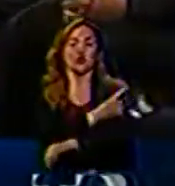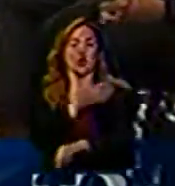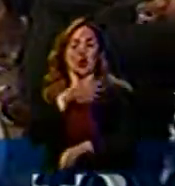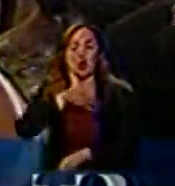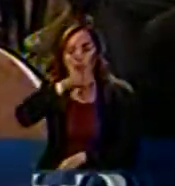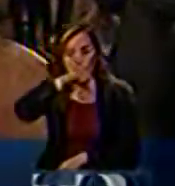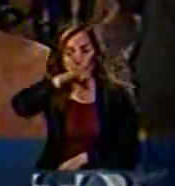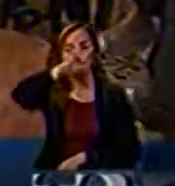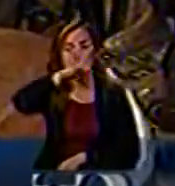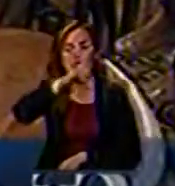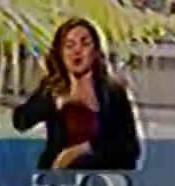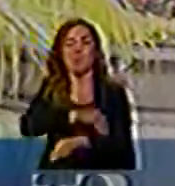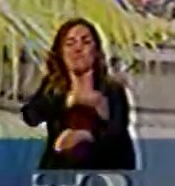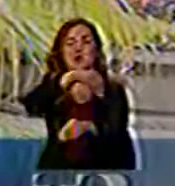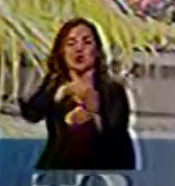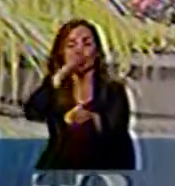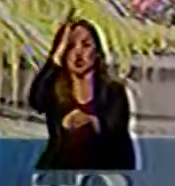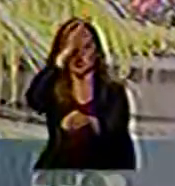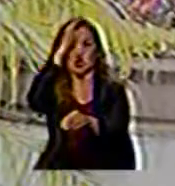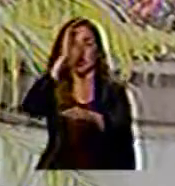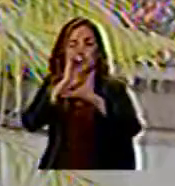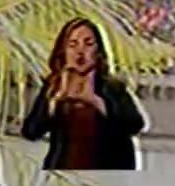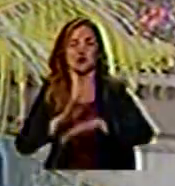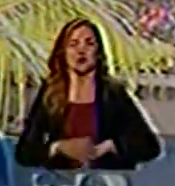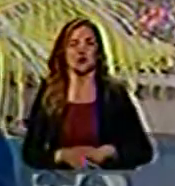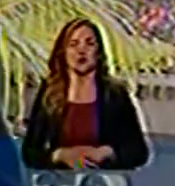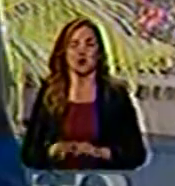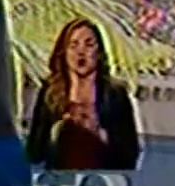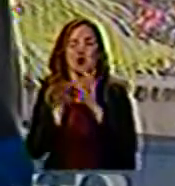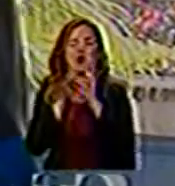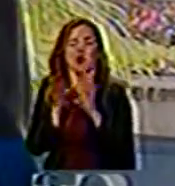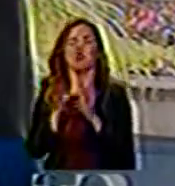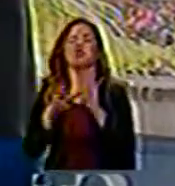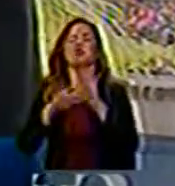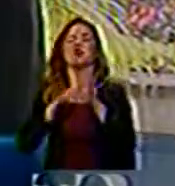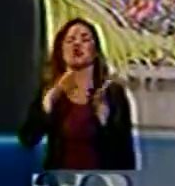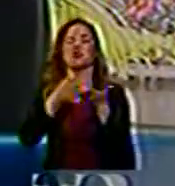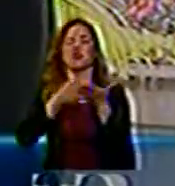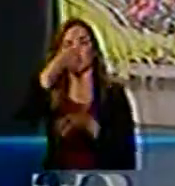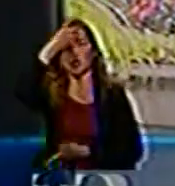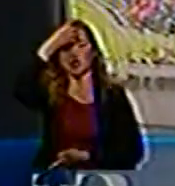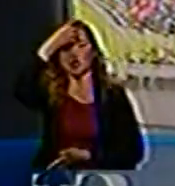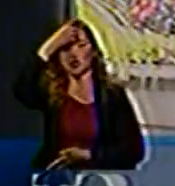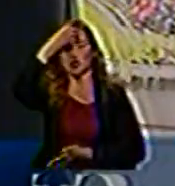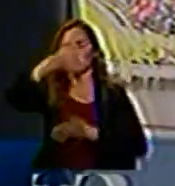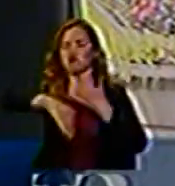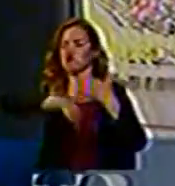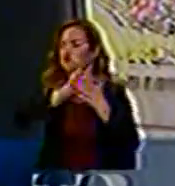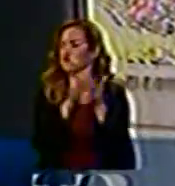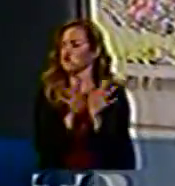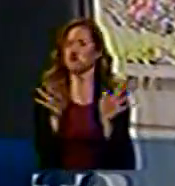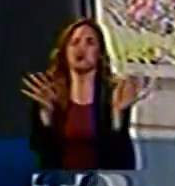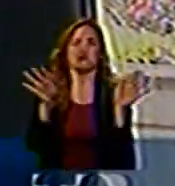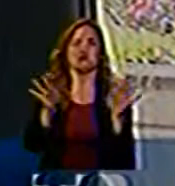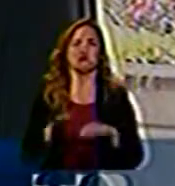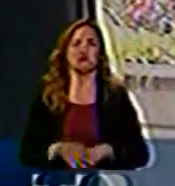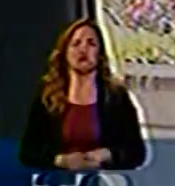las misiones católicas del Ecuador. La colaboración consiste en que la educación llegue a todos. Nos